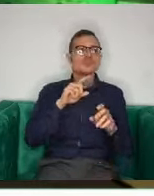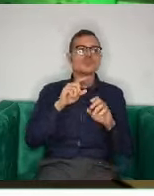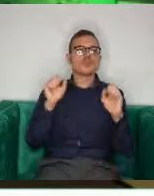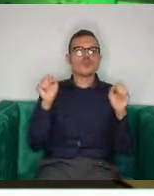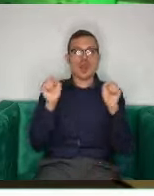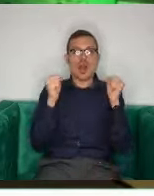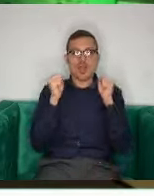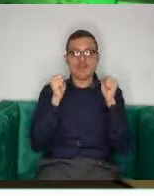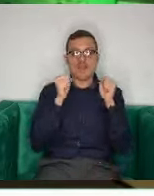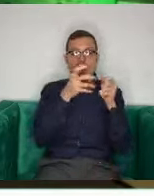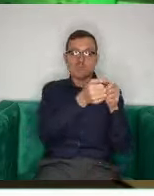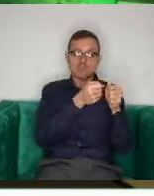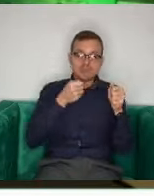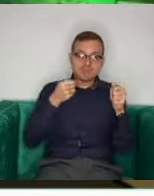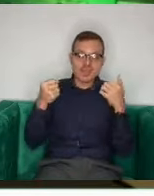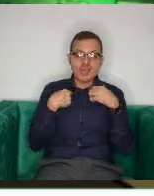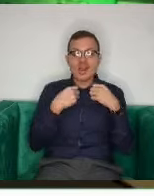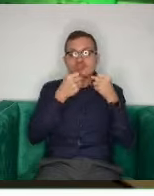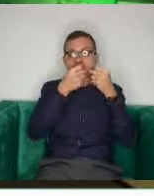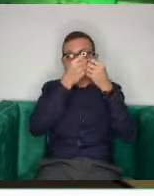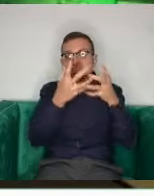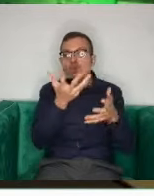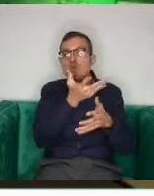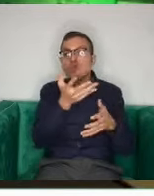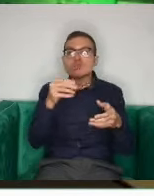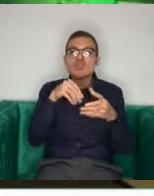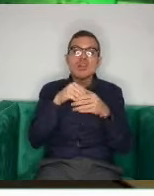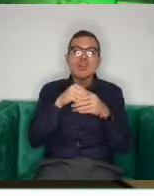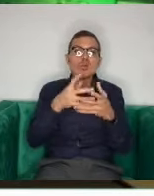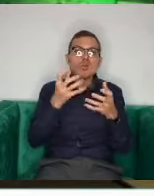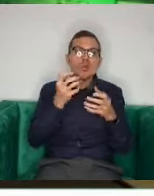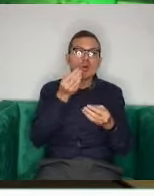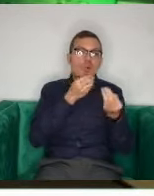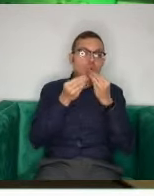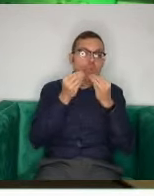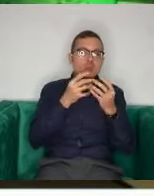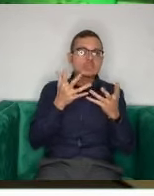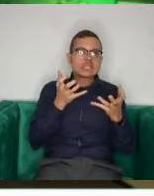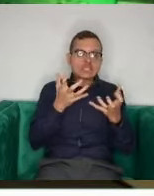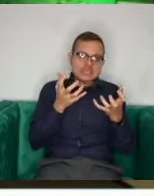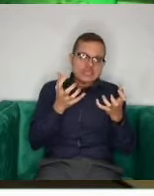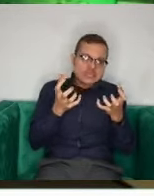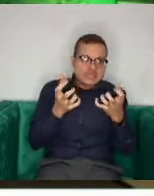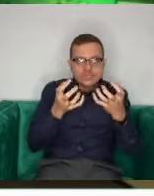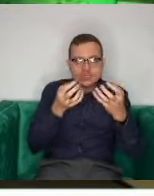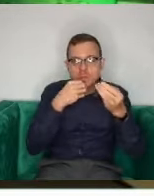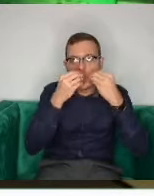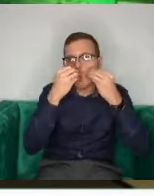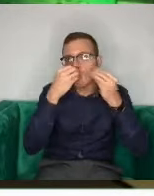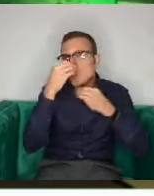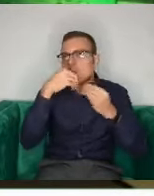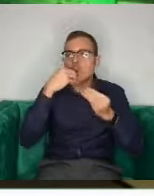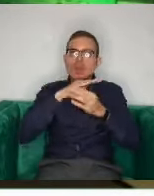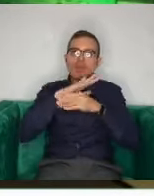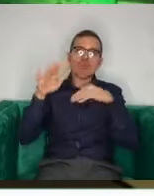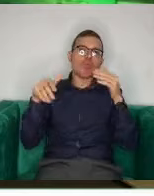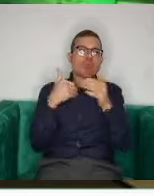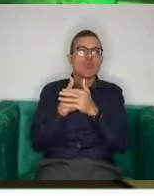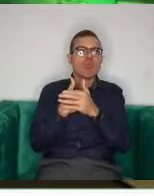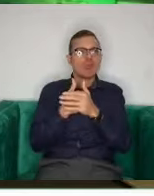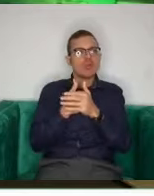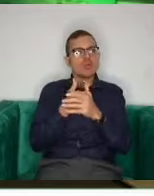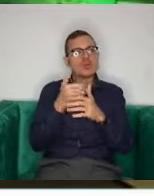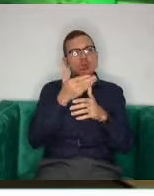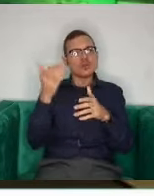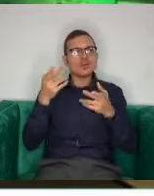decir, no debo, pero quiero? Uh-huh. Hablando entonces del plan nutricional como tal, ¿qué usted recomienda? Vamos a empezar